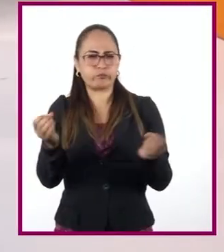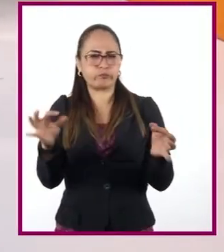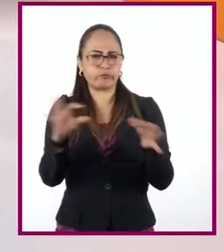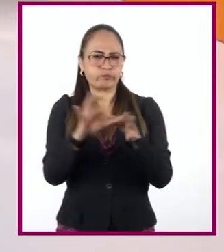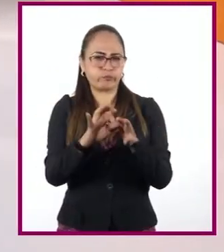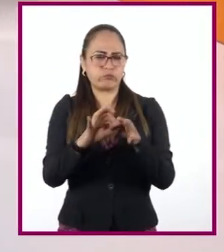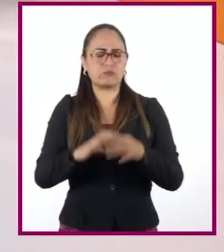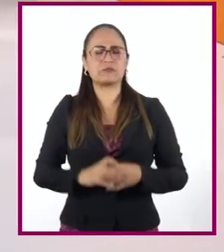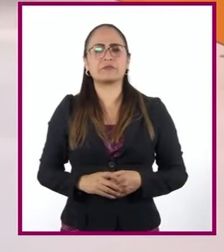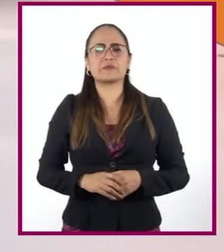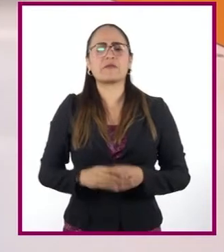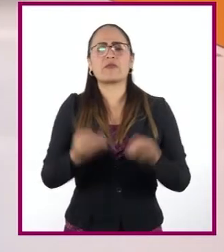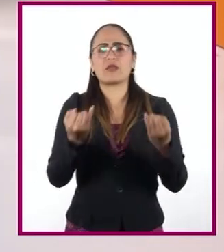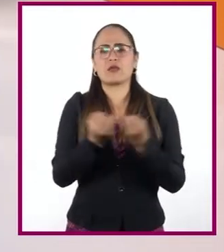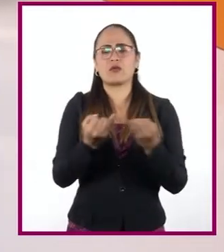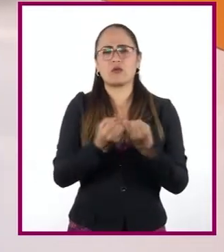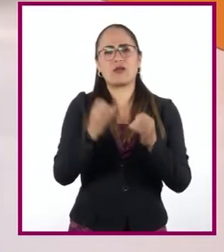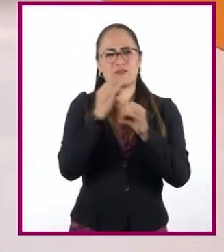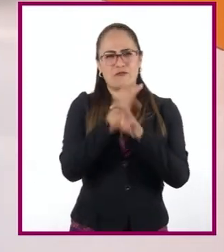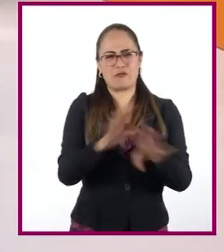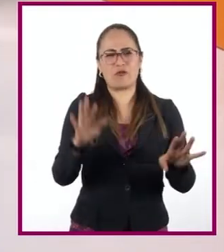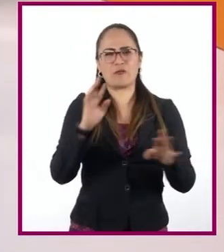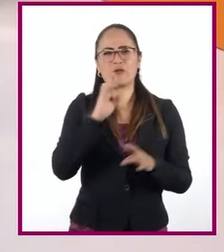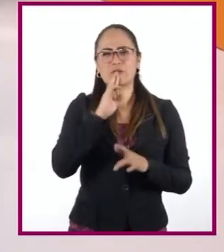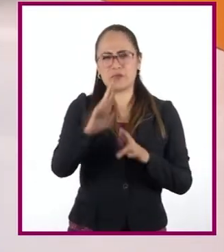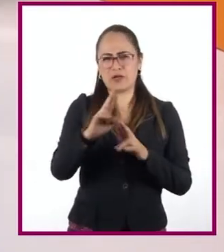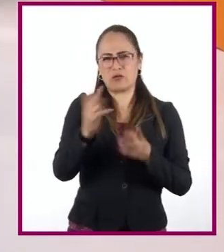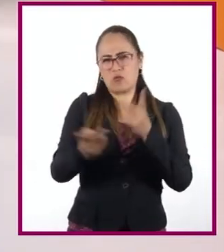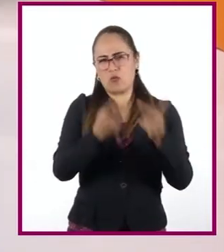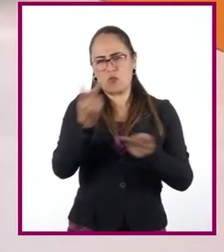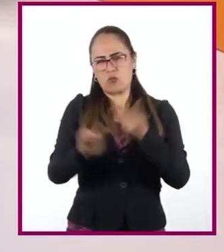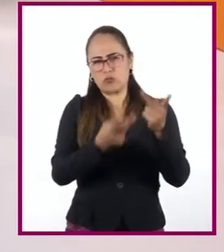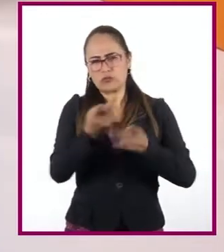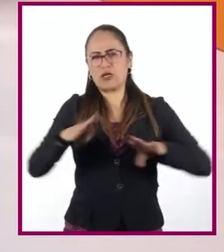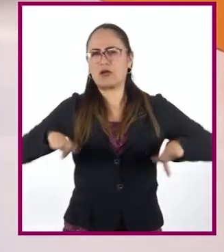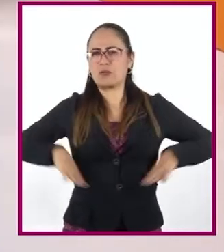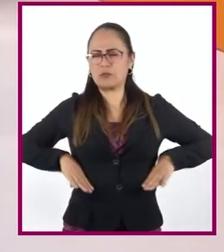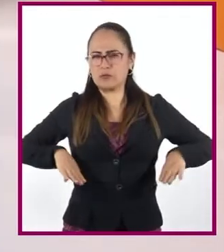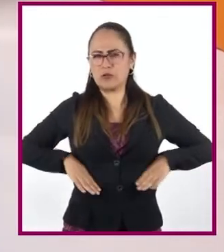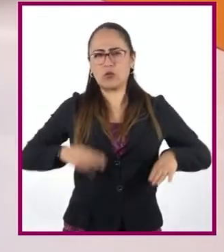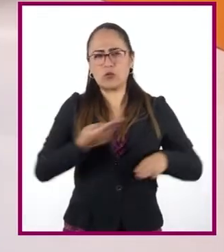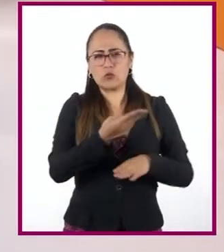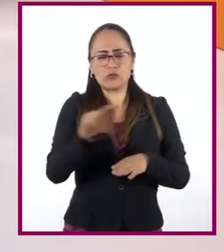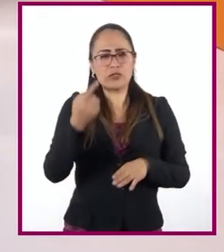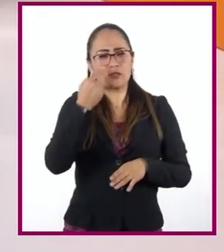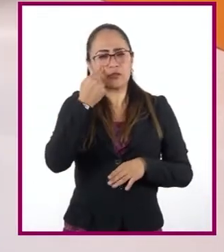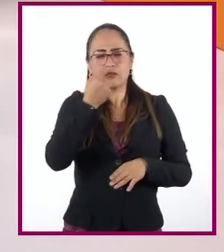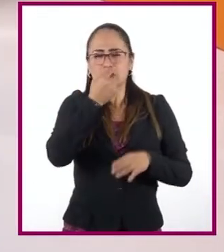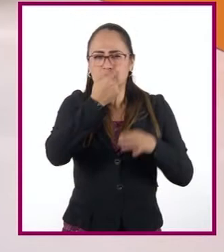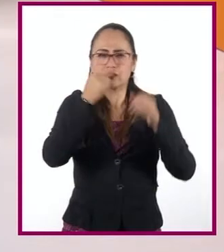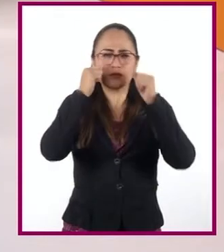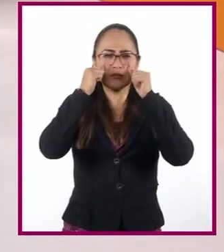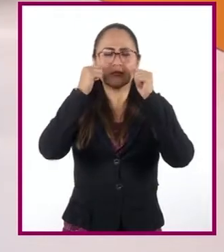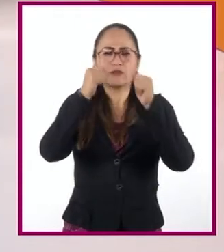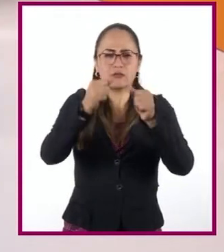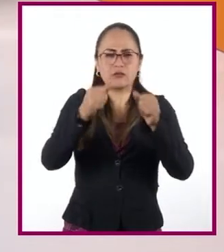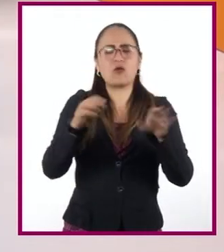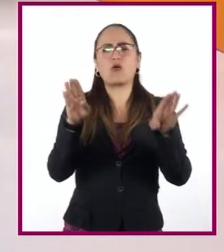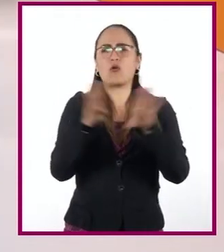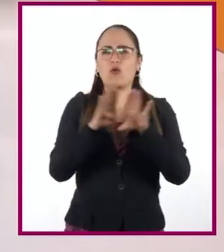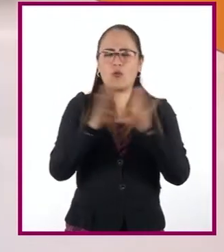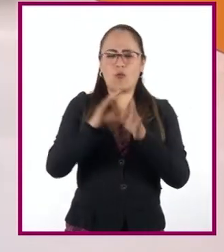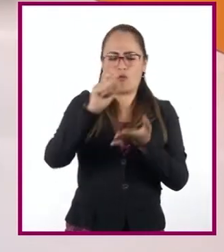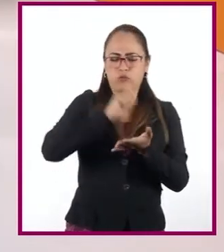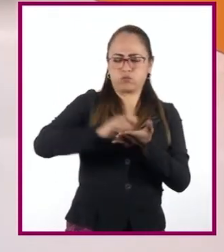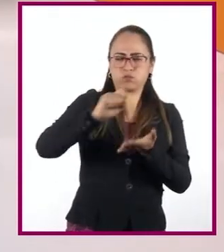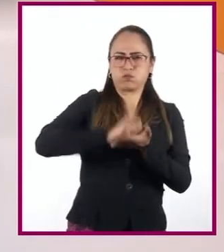Existen otras características del informe de encuesta que deben considerar y que tienen que ver con la redacción, es decir, con la manera